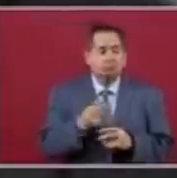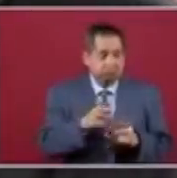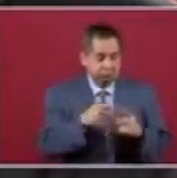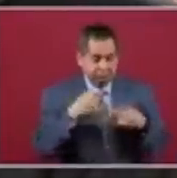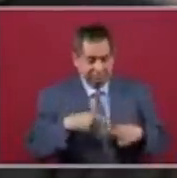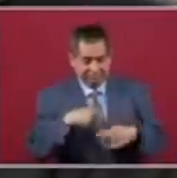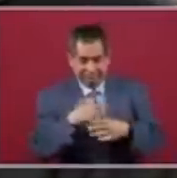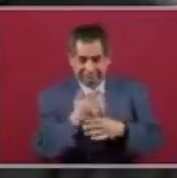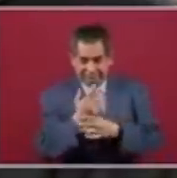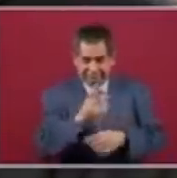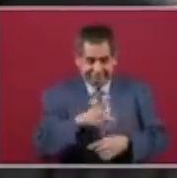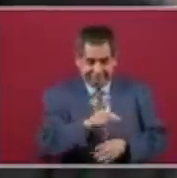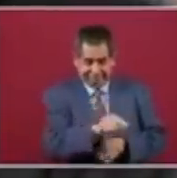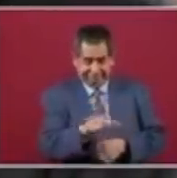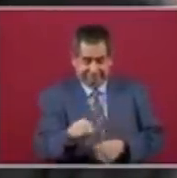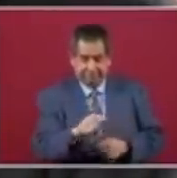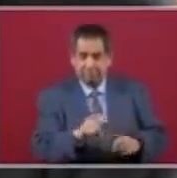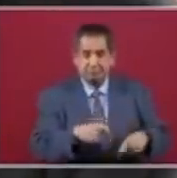nada.